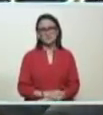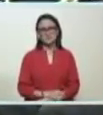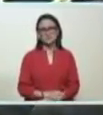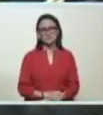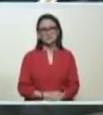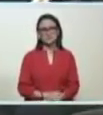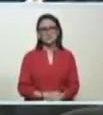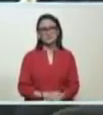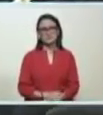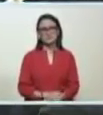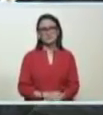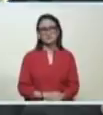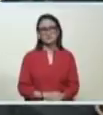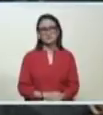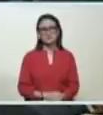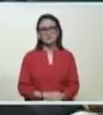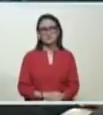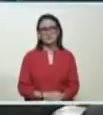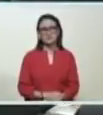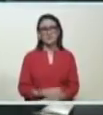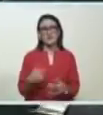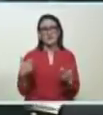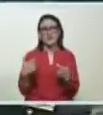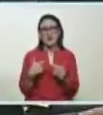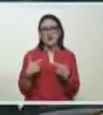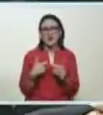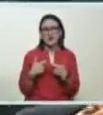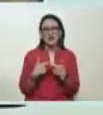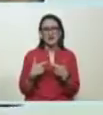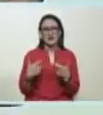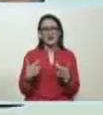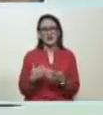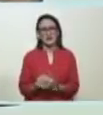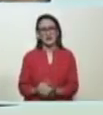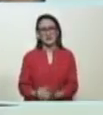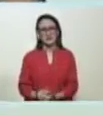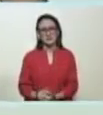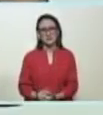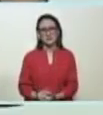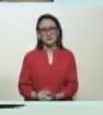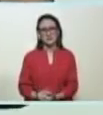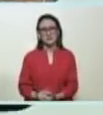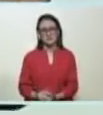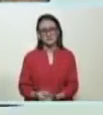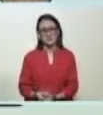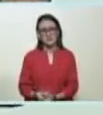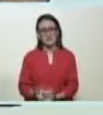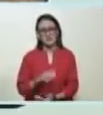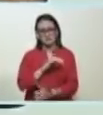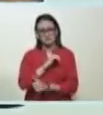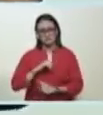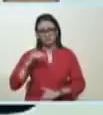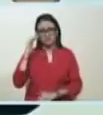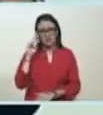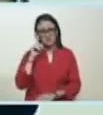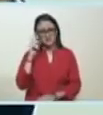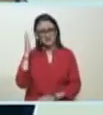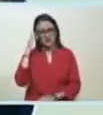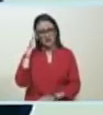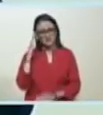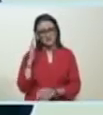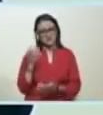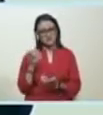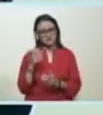las distintas formas de la guerra de carácter no convencional que muy bien estudia nuestra Fuerza Armada y que hay que